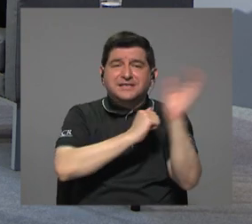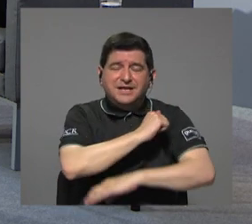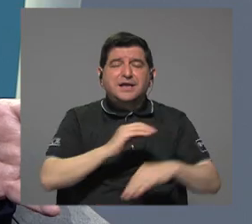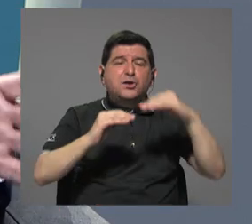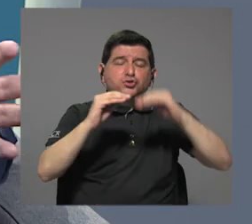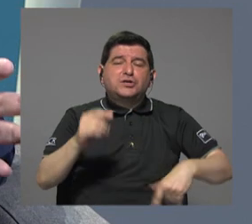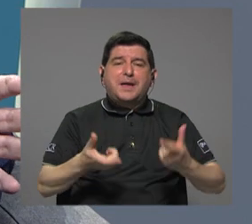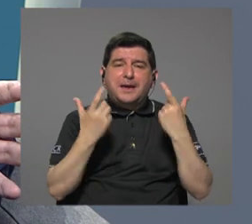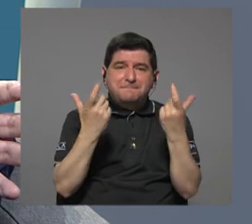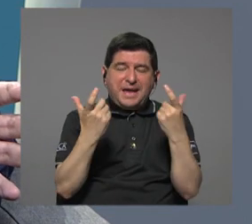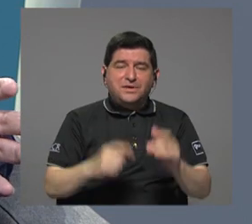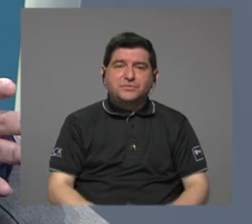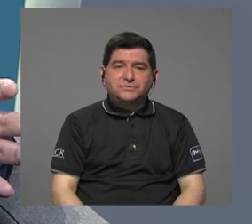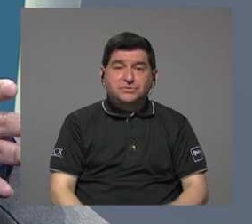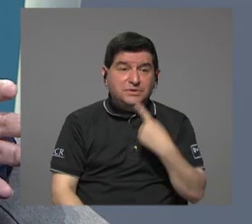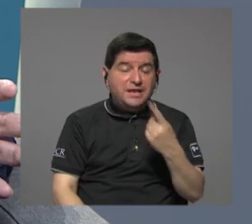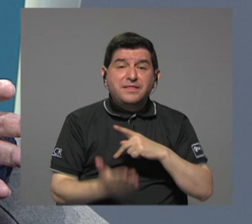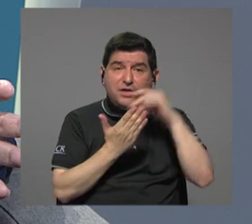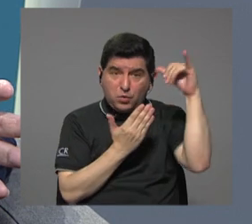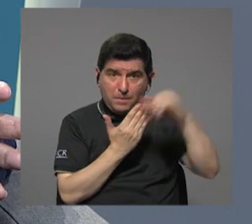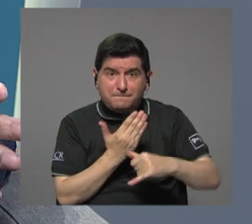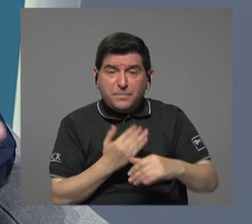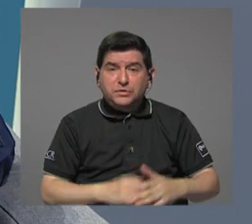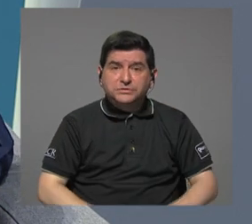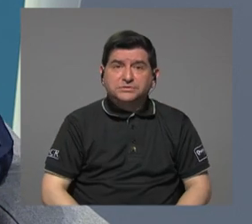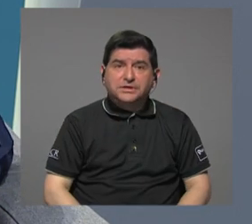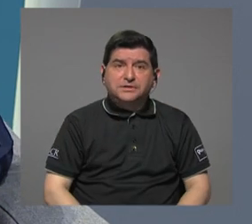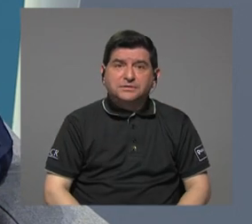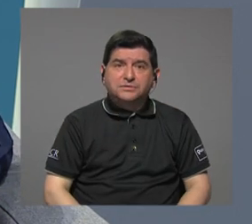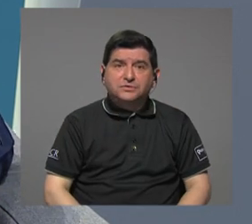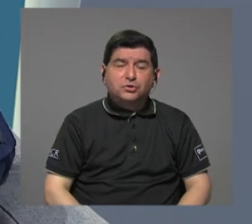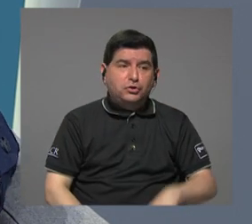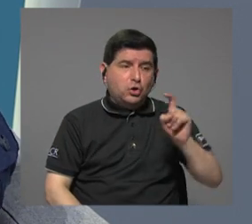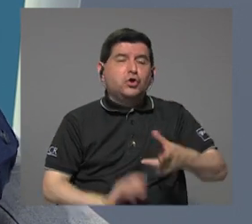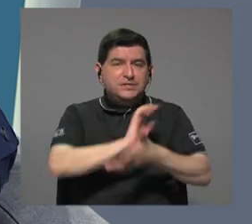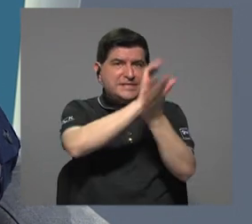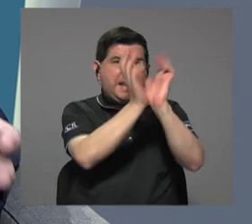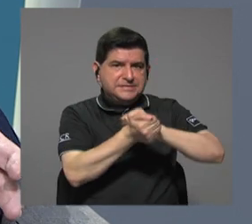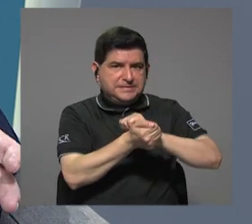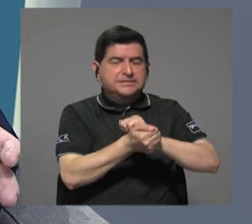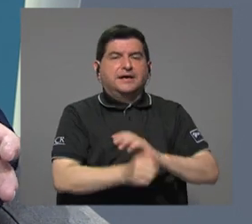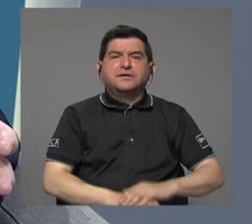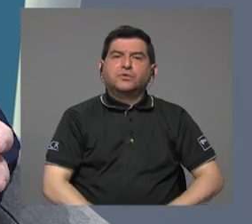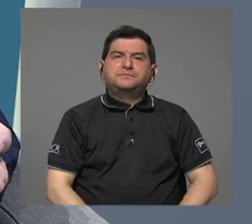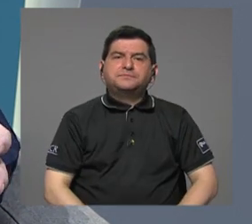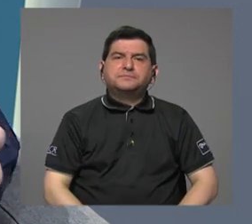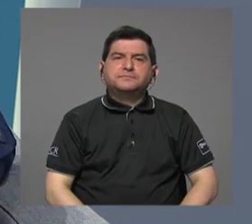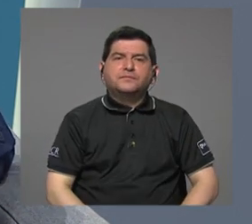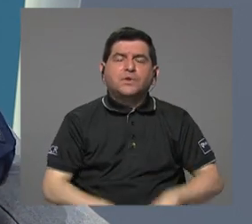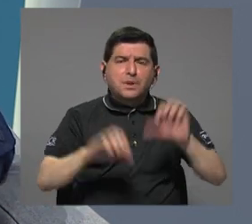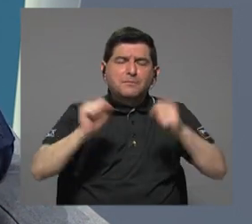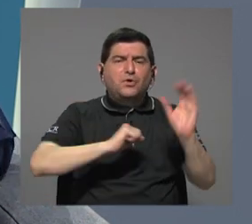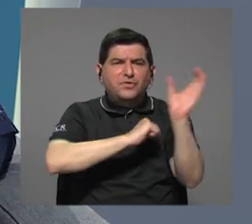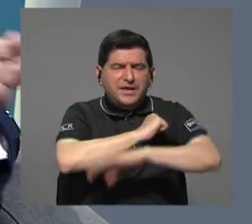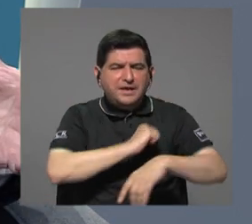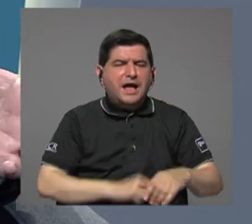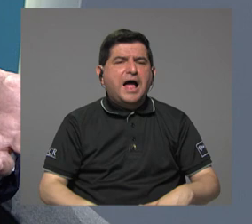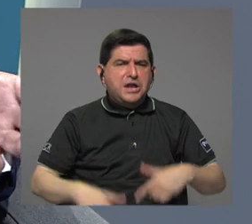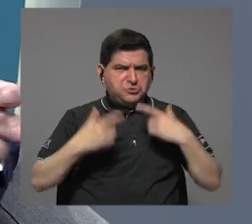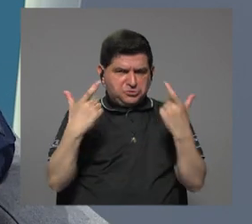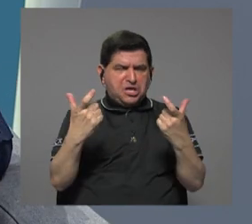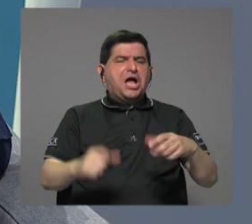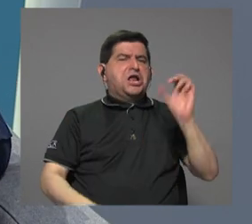menos por eso le digo yo que es un proyecto que se que se debe cambiar se debe transformar para castigar a los que ganan más